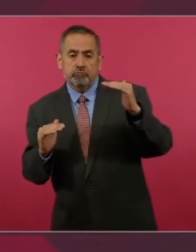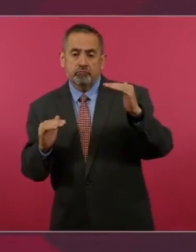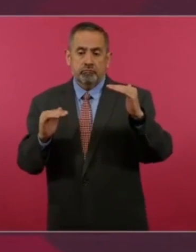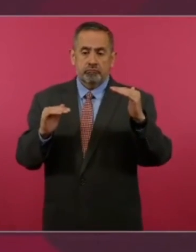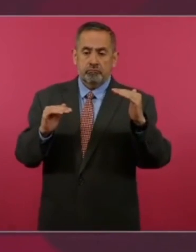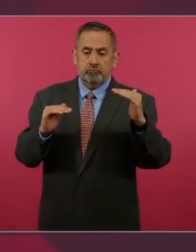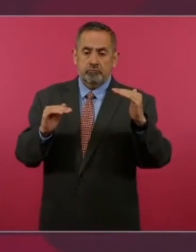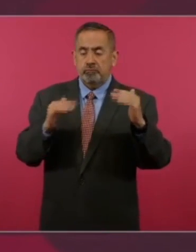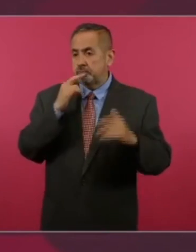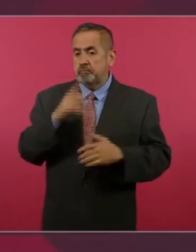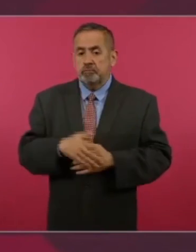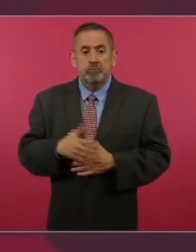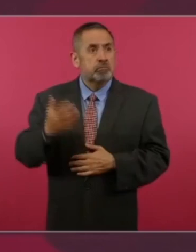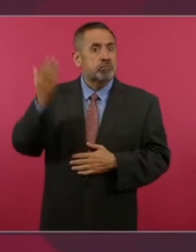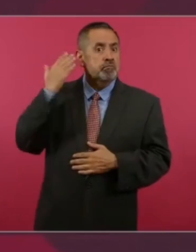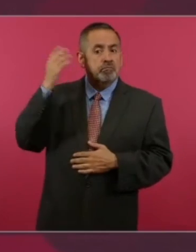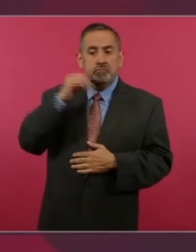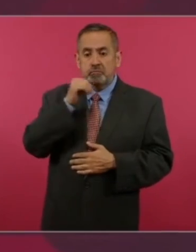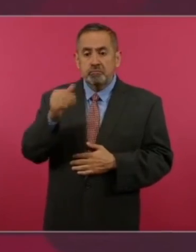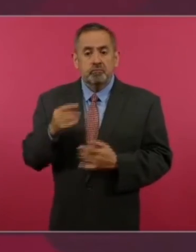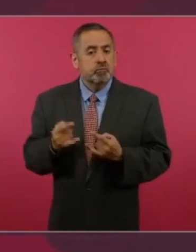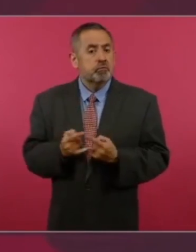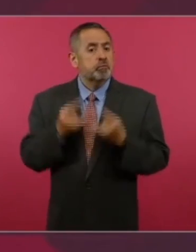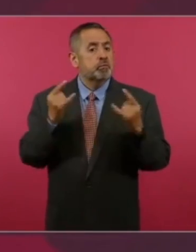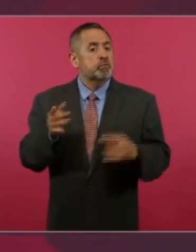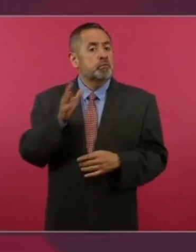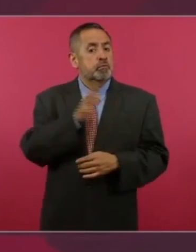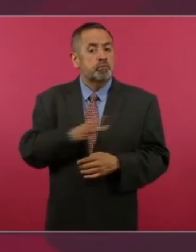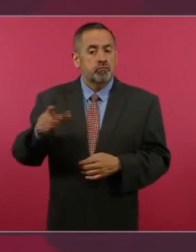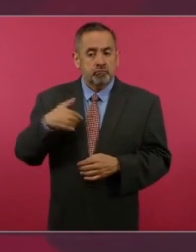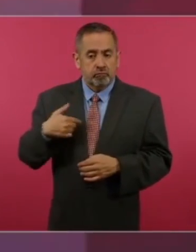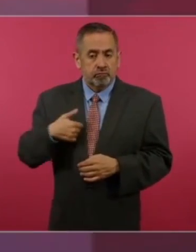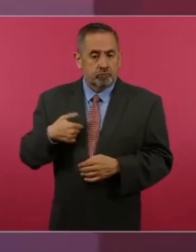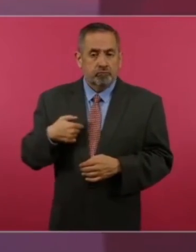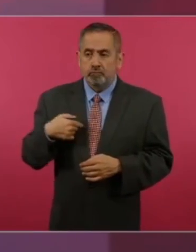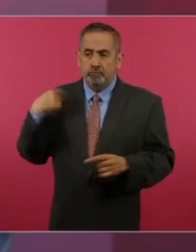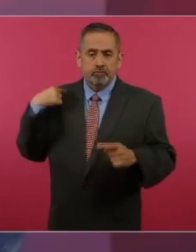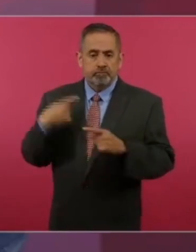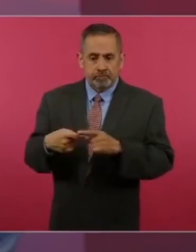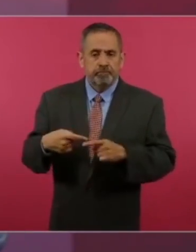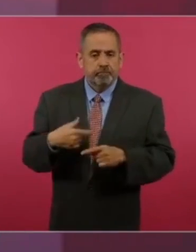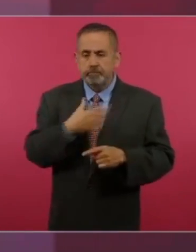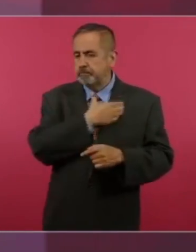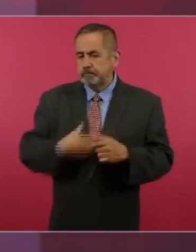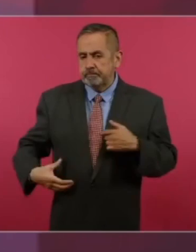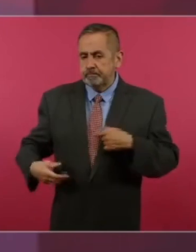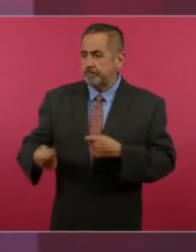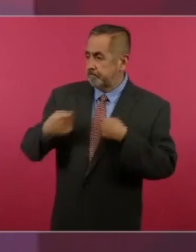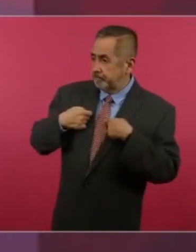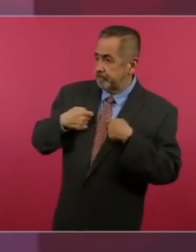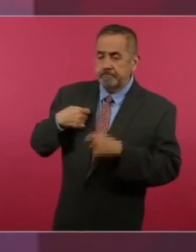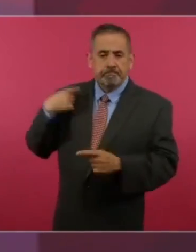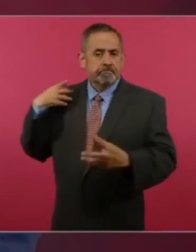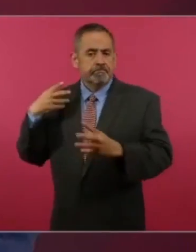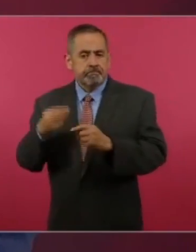de manera histórica en el tiempo que llevamos en el gobierno.